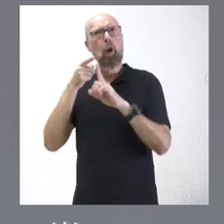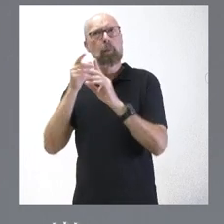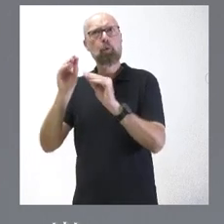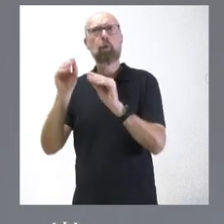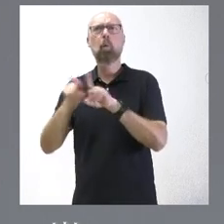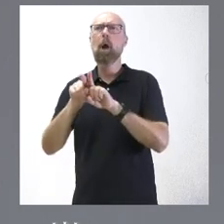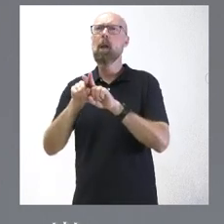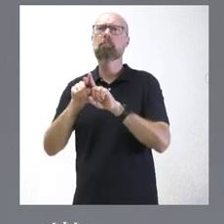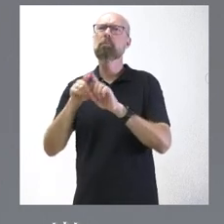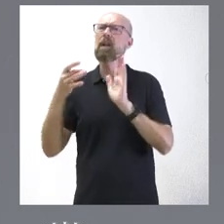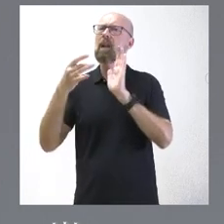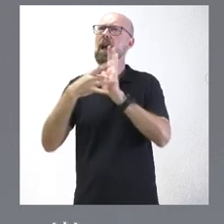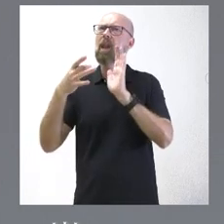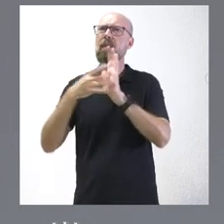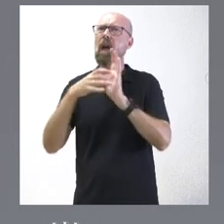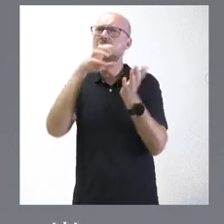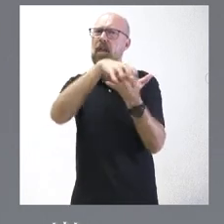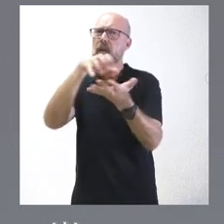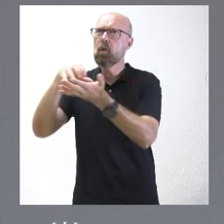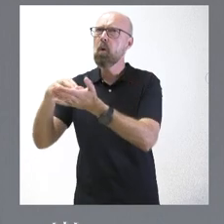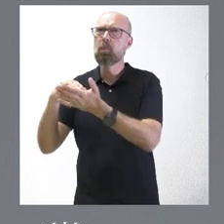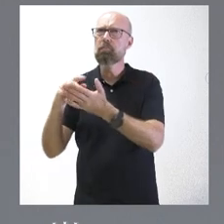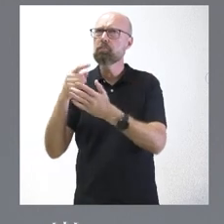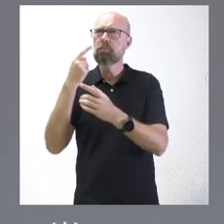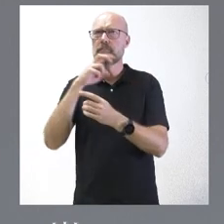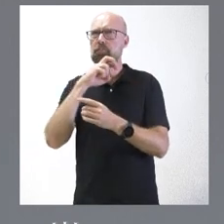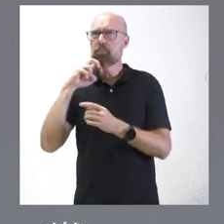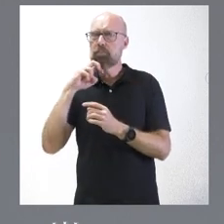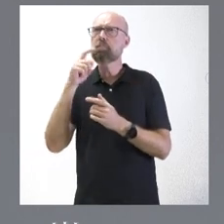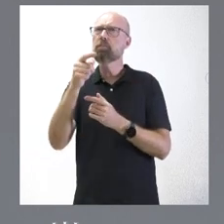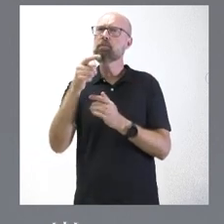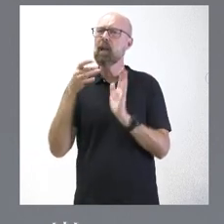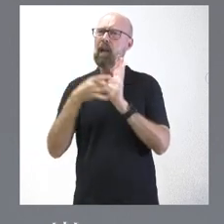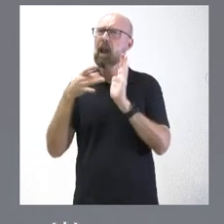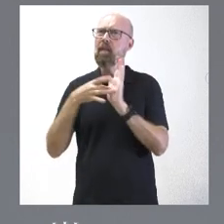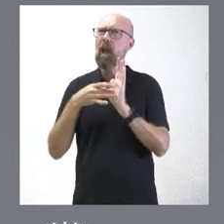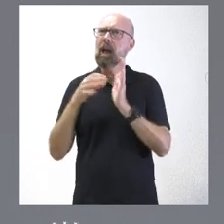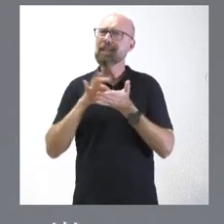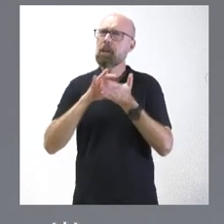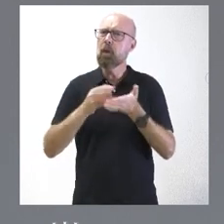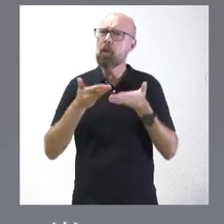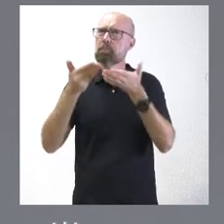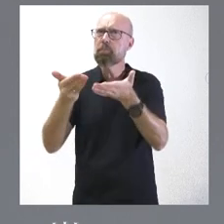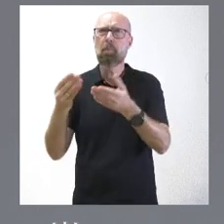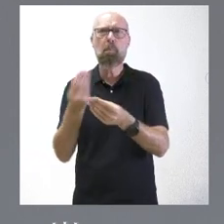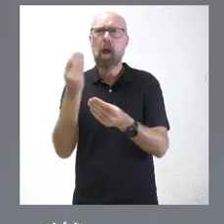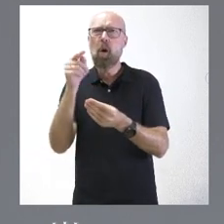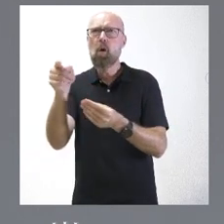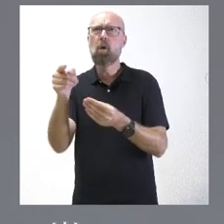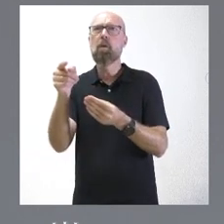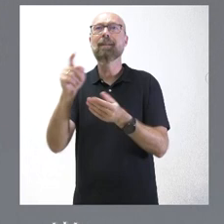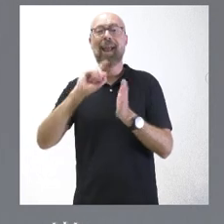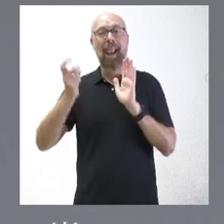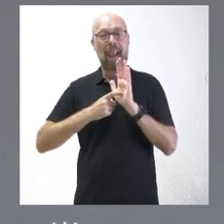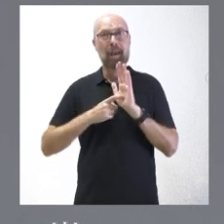calidad de esos centros la calidad de prestación de esos servicios va complementada con